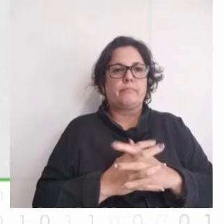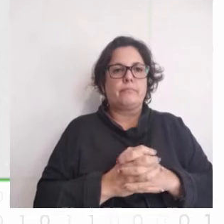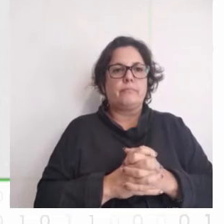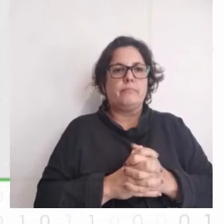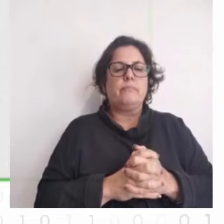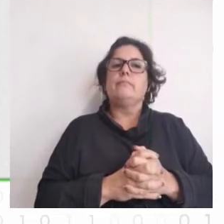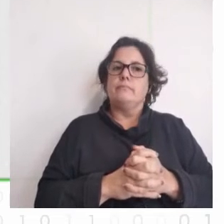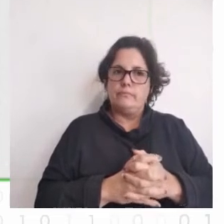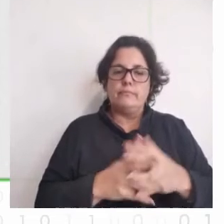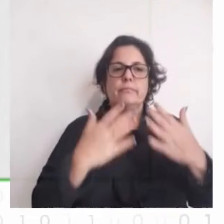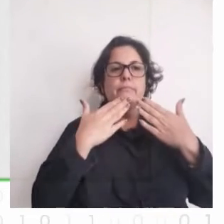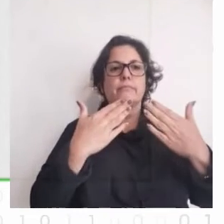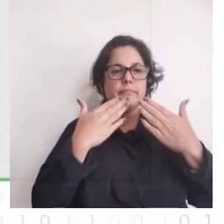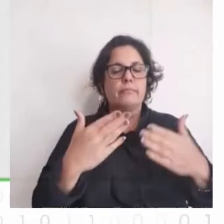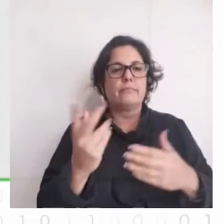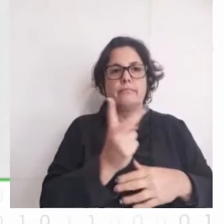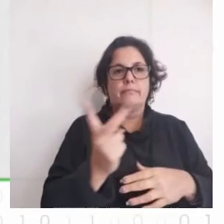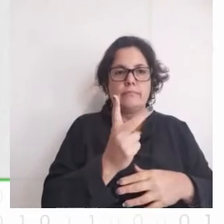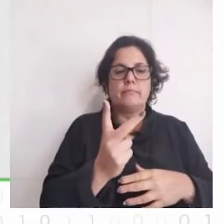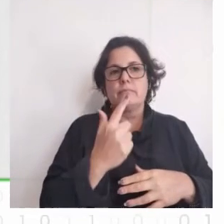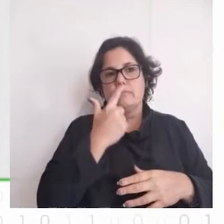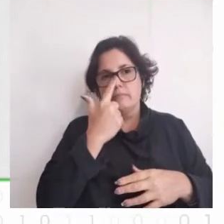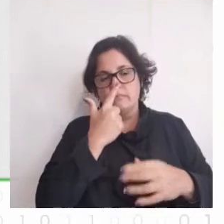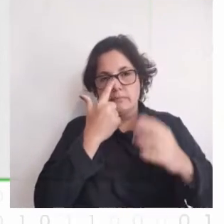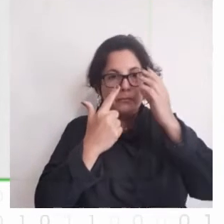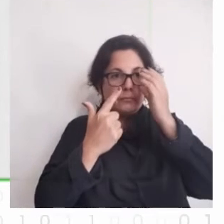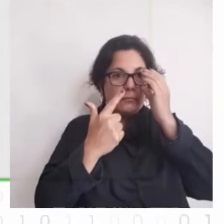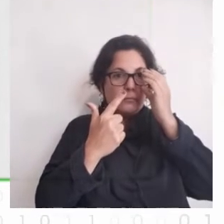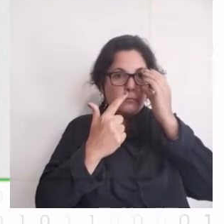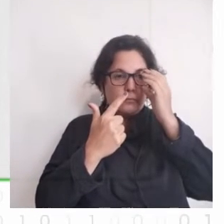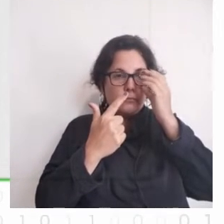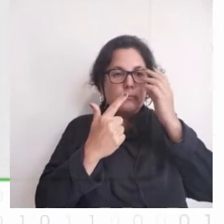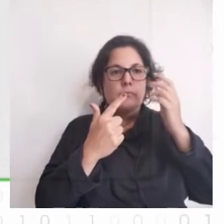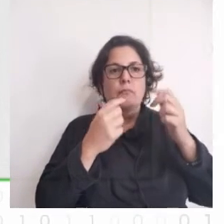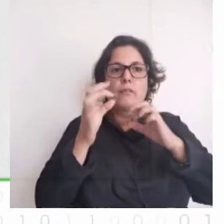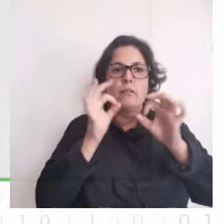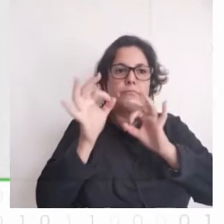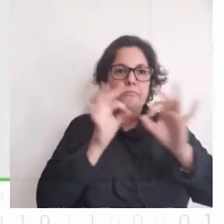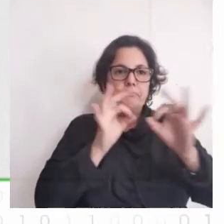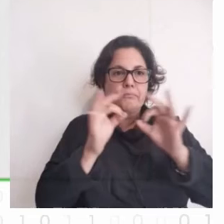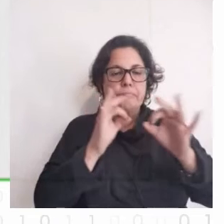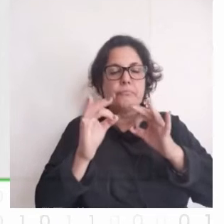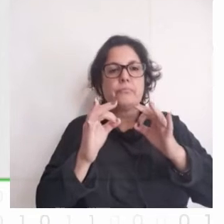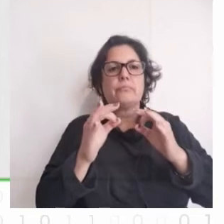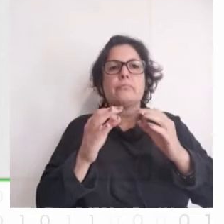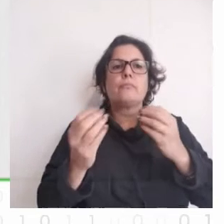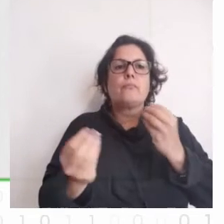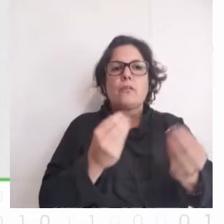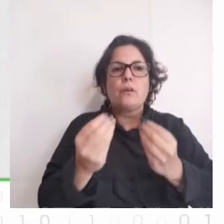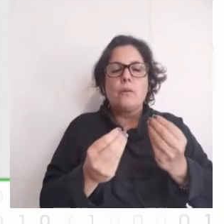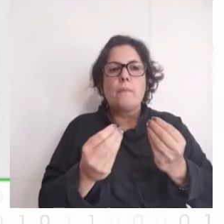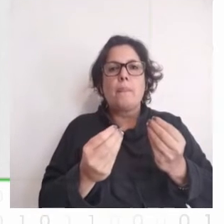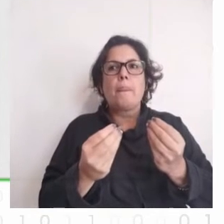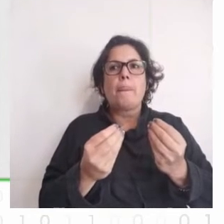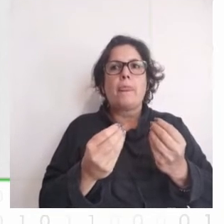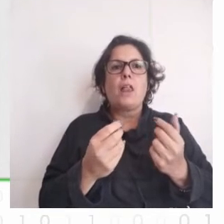Muchas gracias, Irina y Cecilia, súper interesante la intervención que realizaron y cómo esto, economía